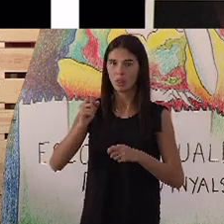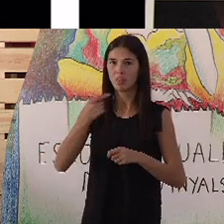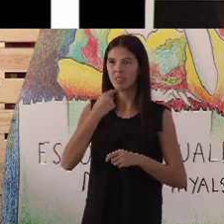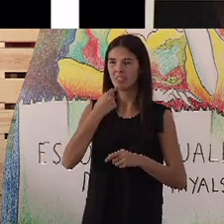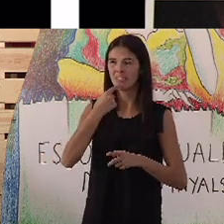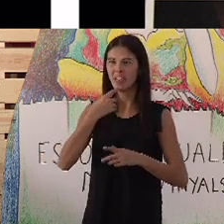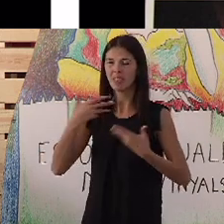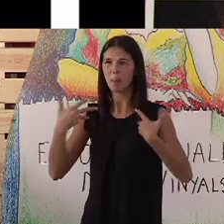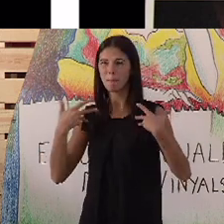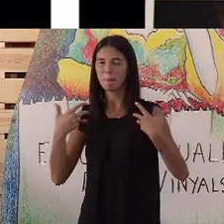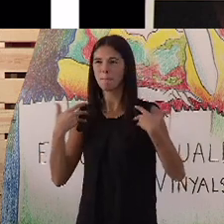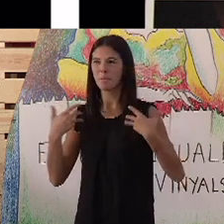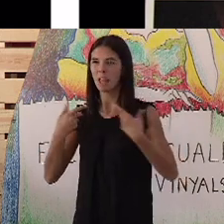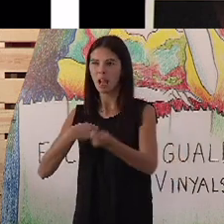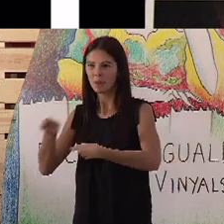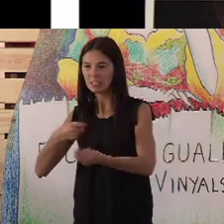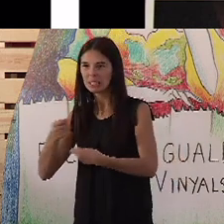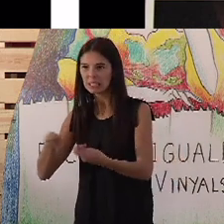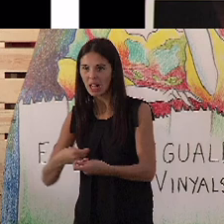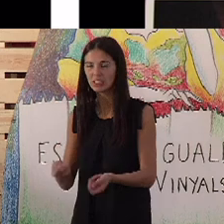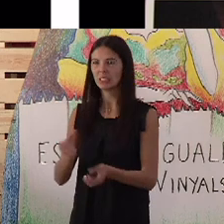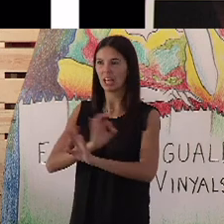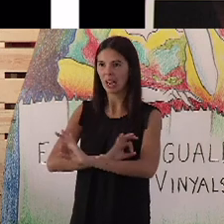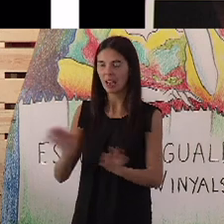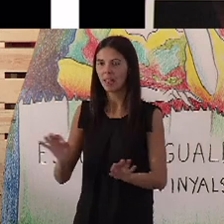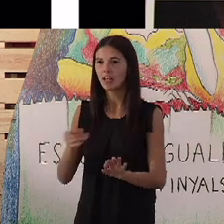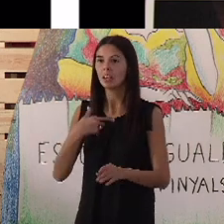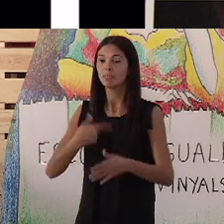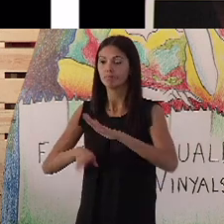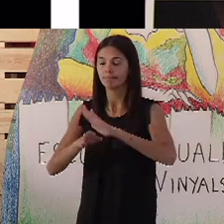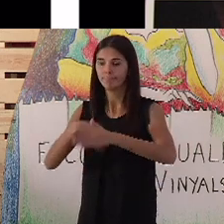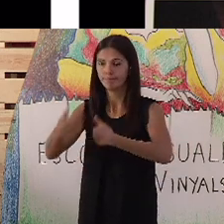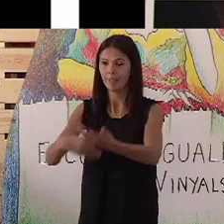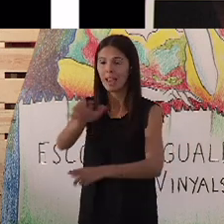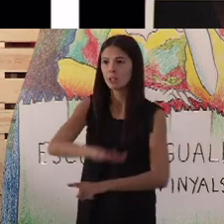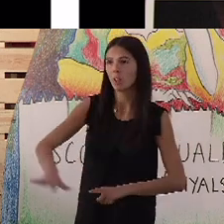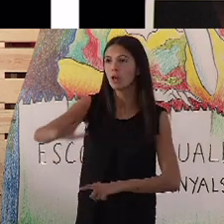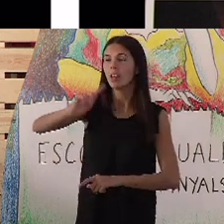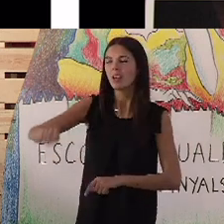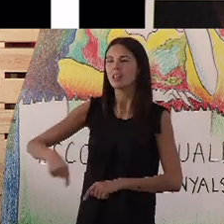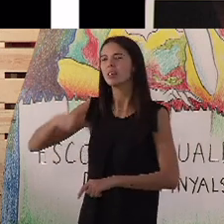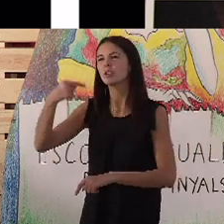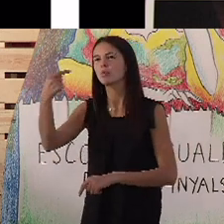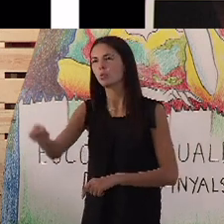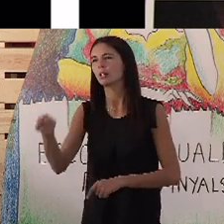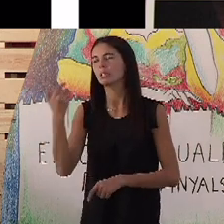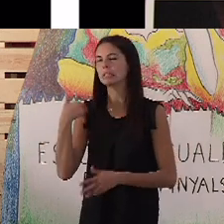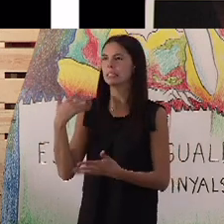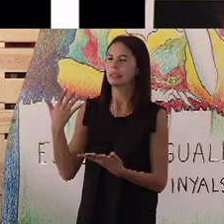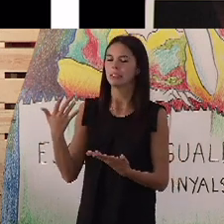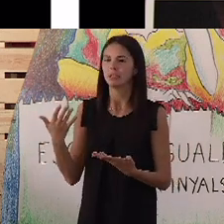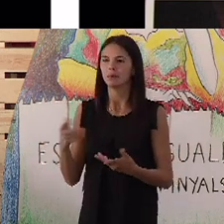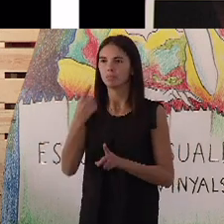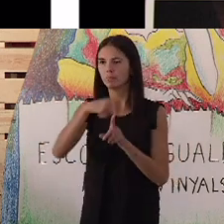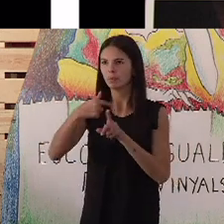vítimas de trata, siguen e seguirán estando e transitarán esos espacios, e despois se dá unha gran paradoxa que